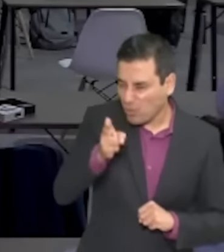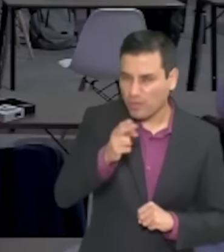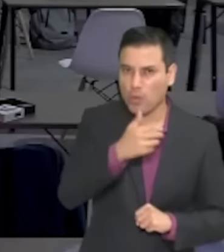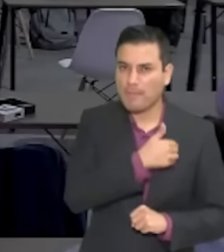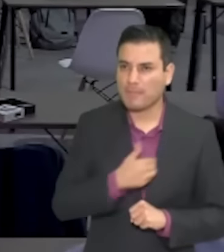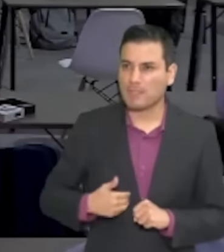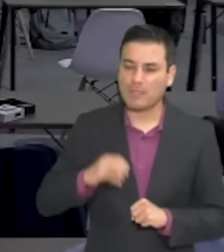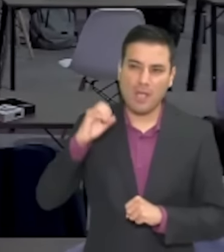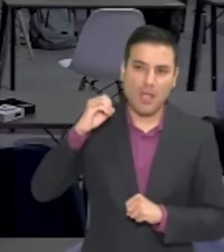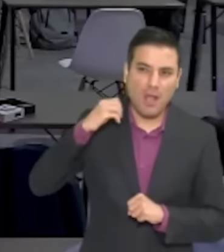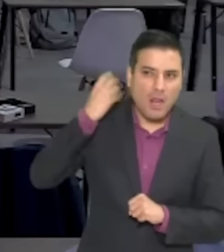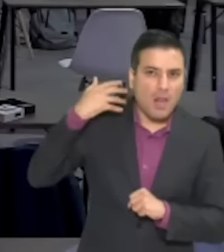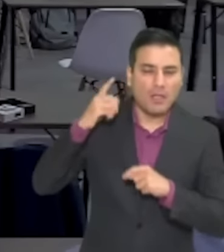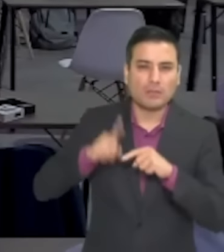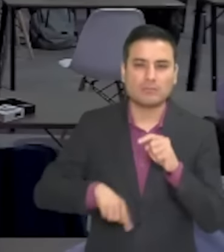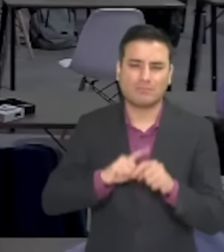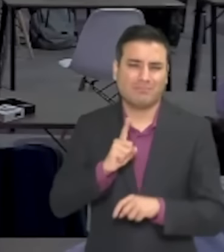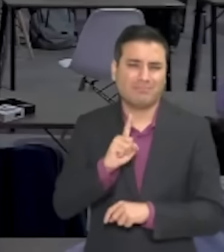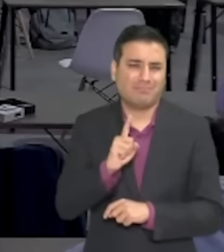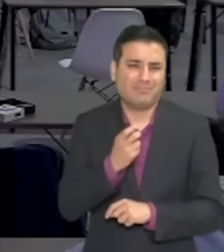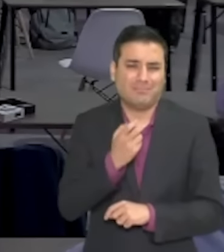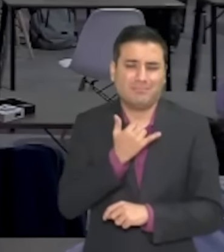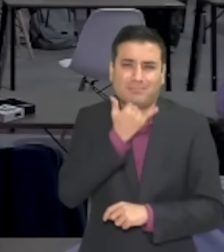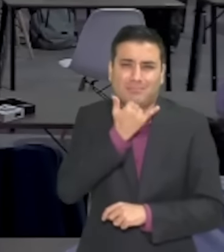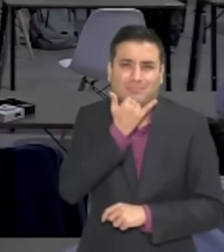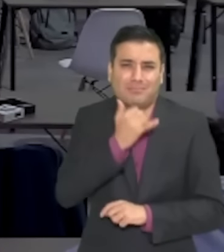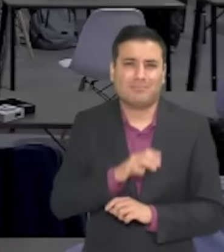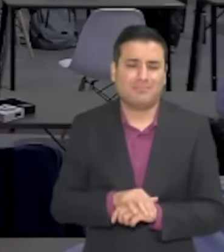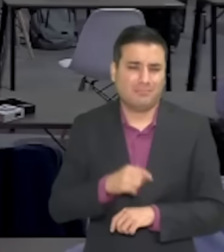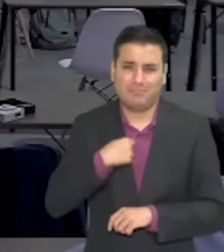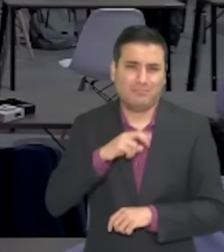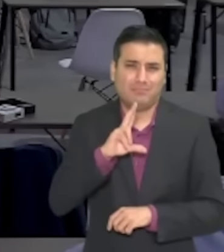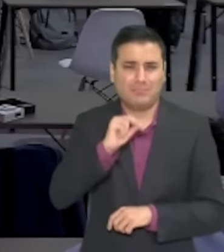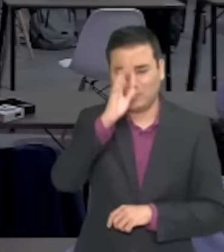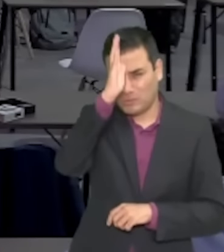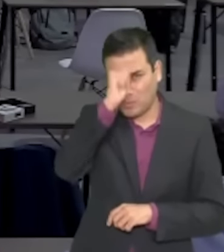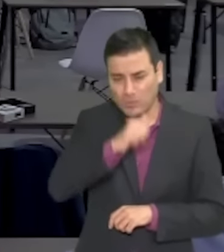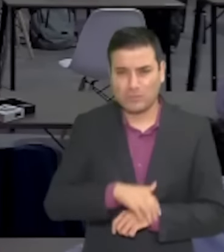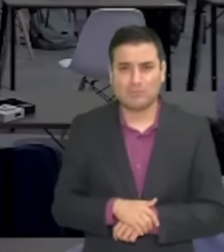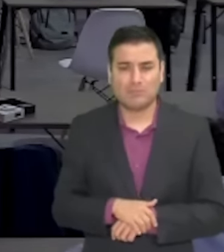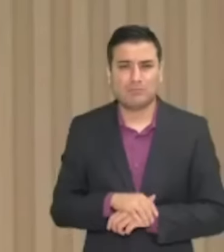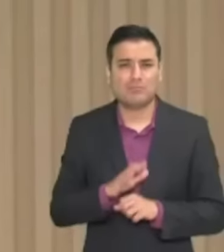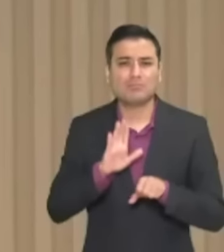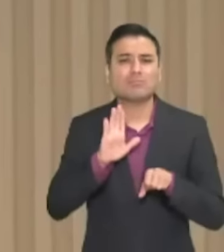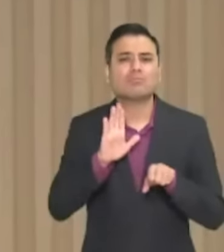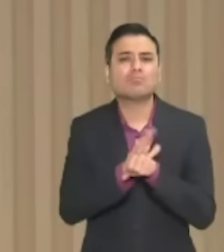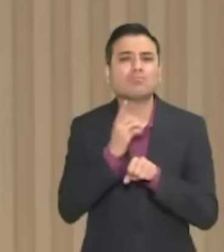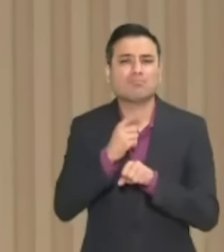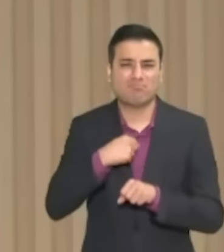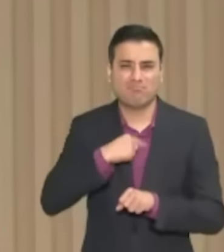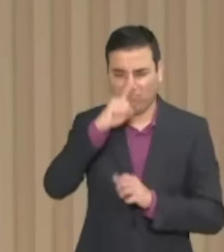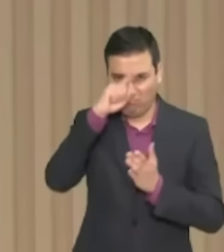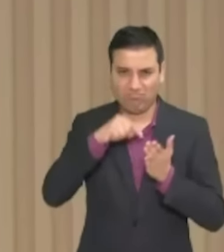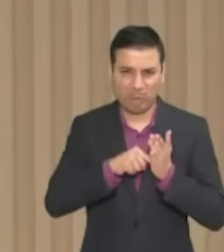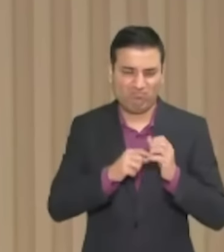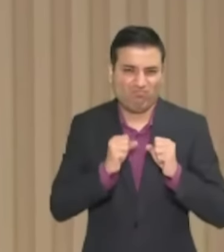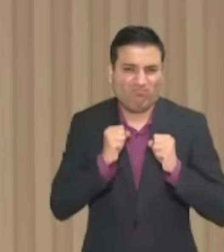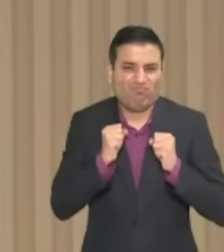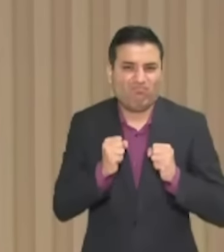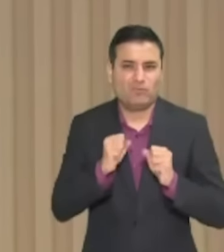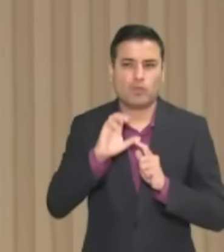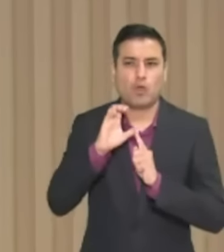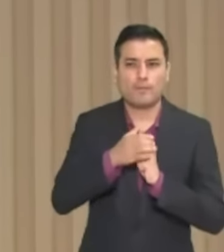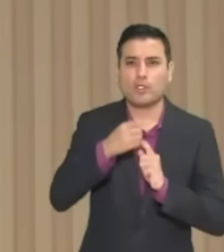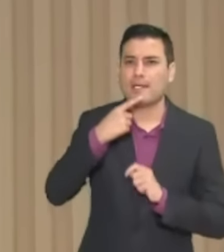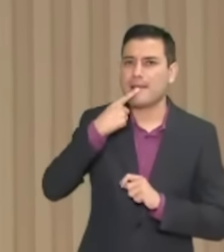cancelar es una versión totalmente incorrecta, la cual nunca voy a compartir hasta este momento, porque estoy convencida de que a través de la